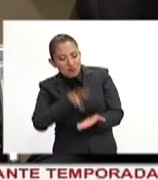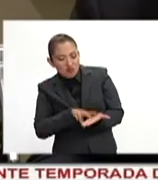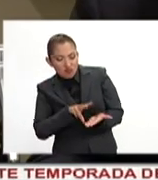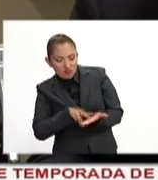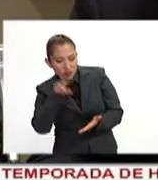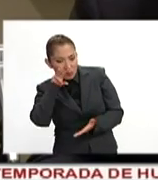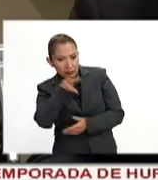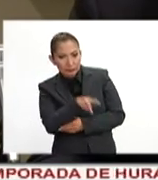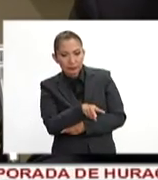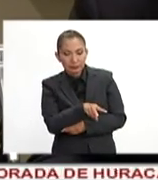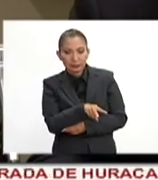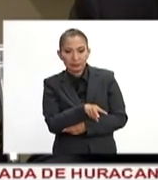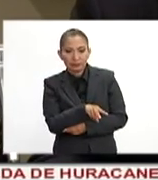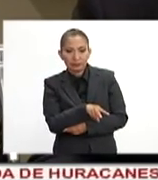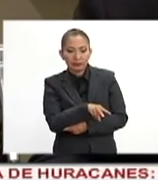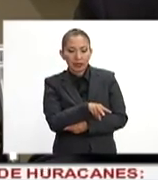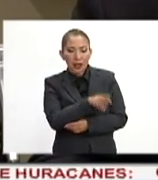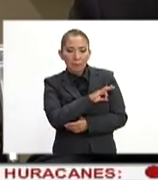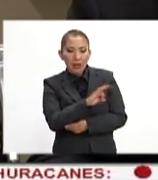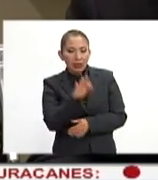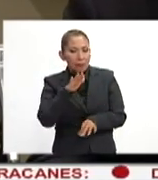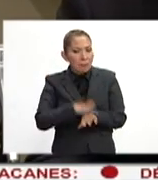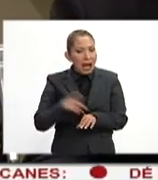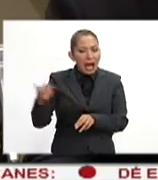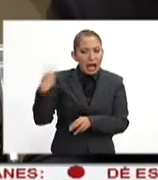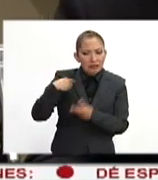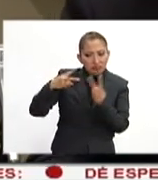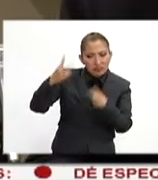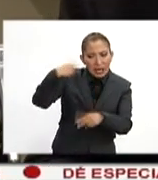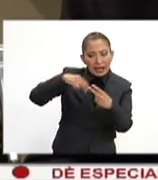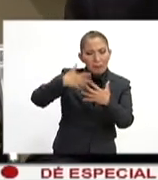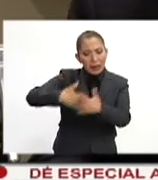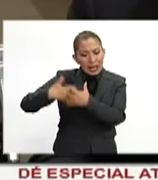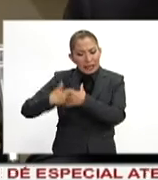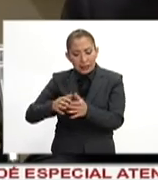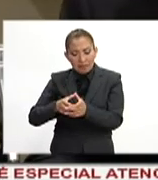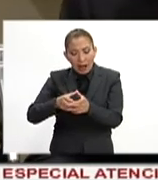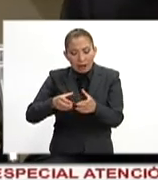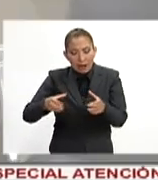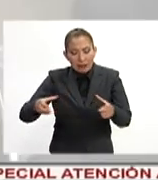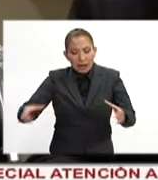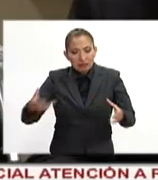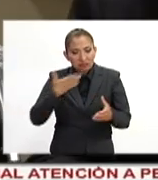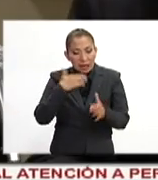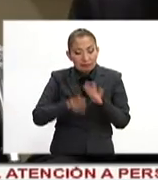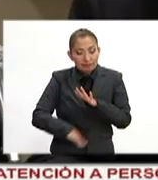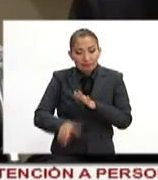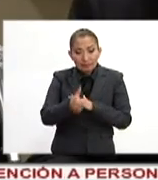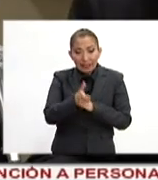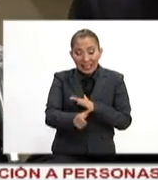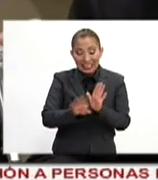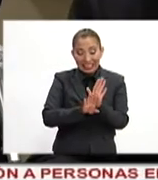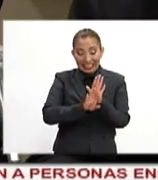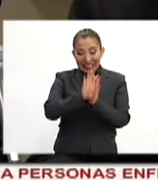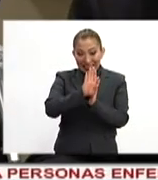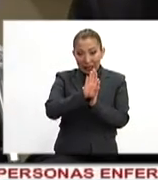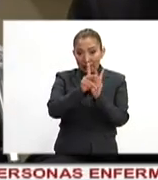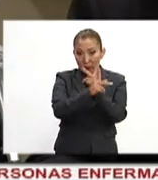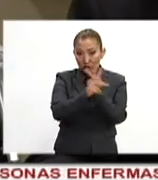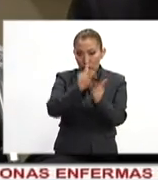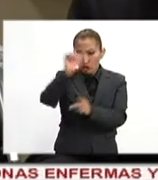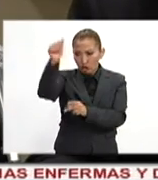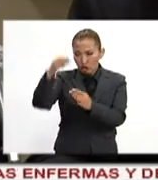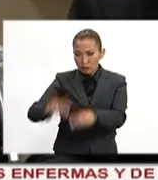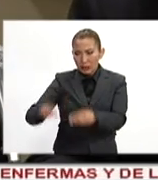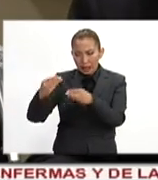existen, podrá traer mucho más flujo y esperamos que se incremente la liquidez. En el desarrollo de productos en otros